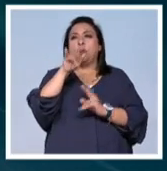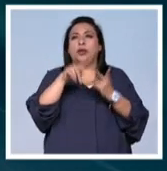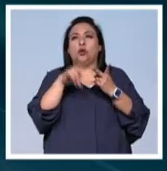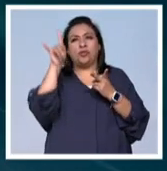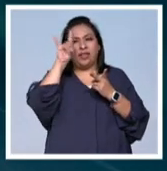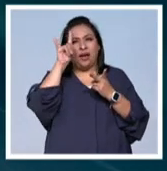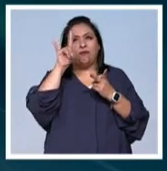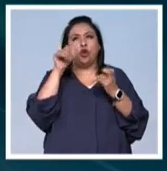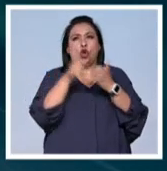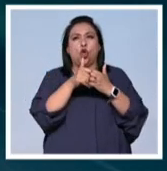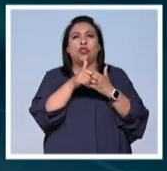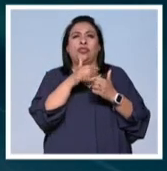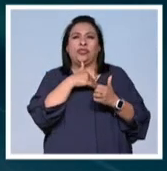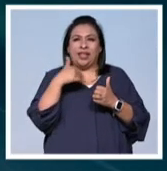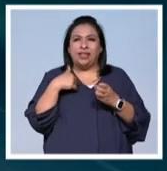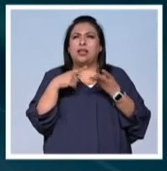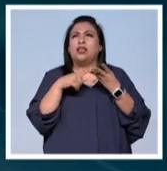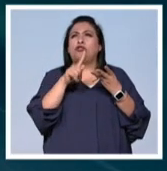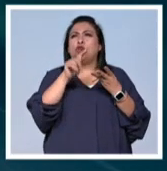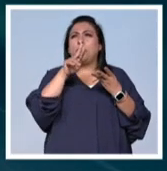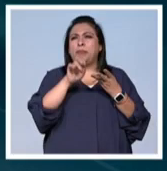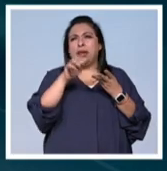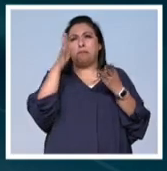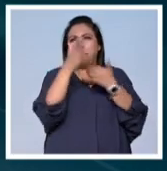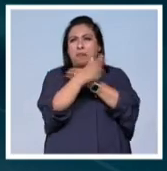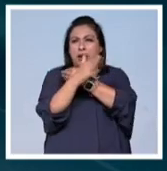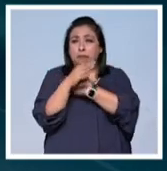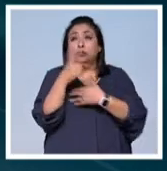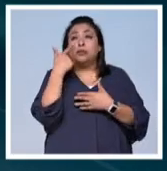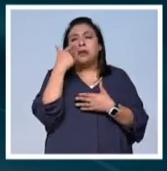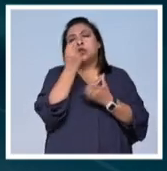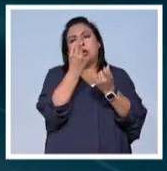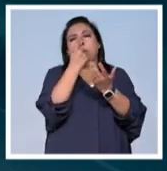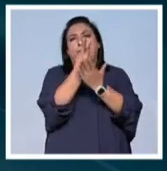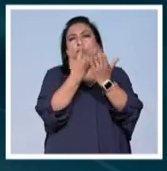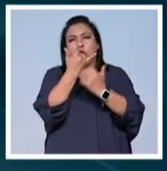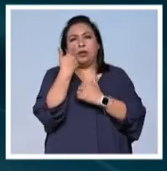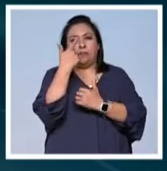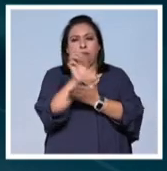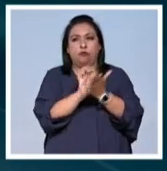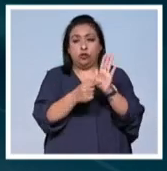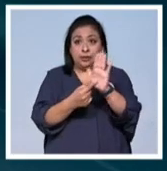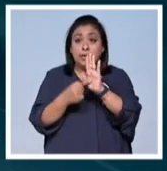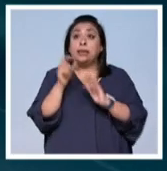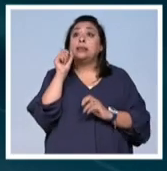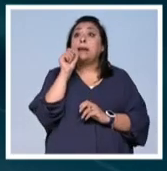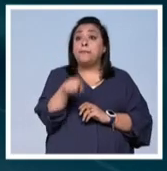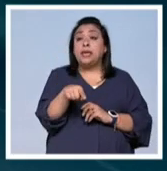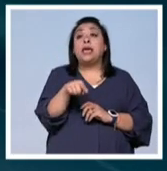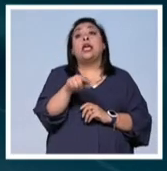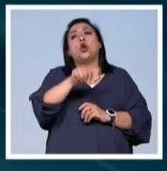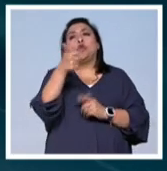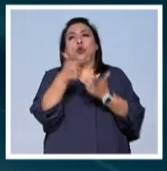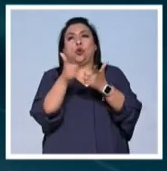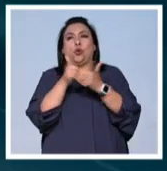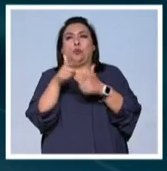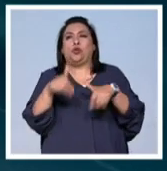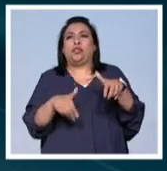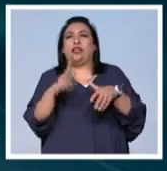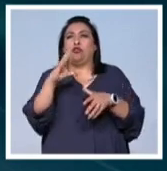con tetas y un tropel de mariposas Dinamita el aire son solo algunos de los proyectos que veremos en escena además de este ciclo la compañía